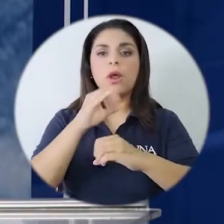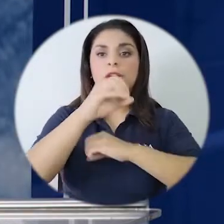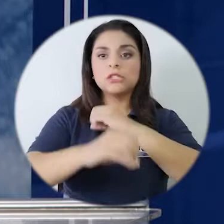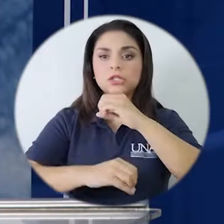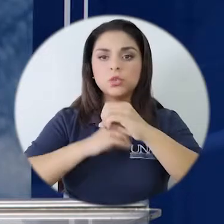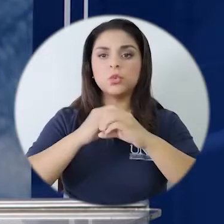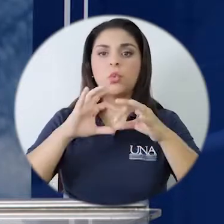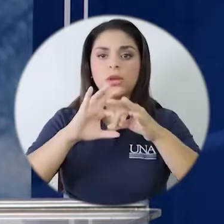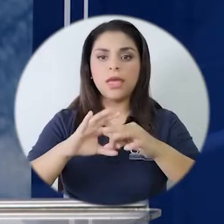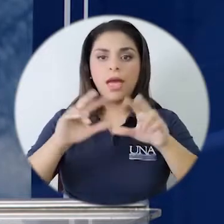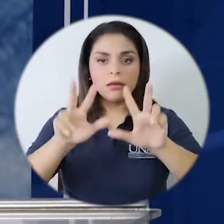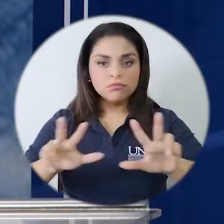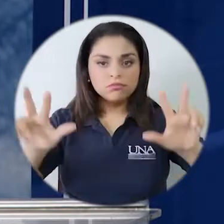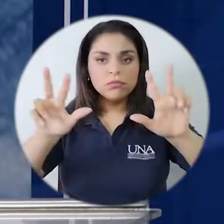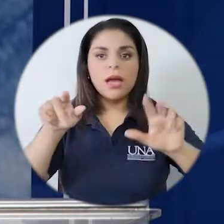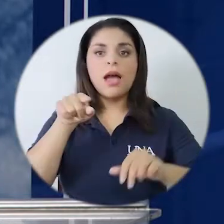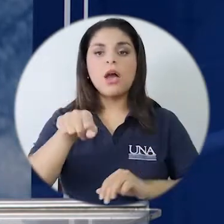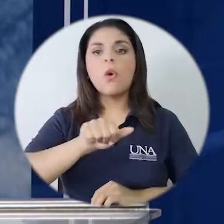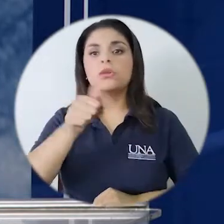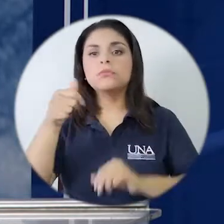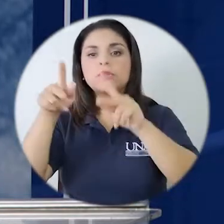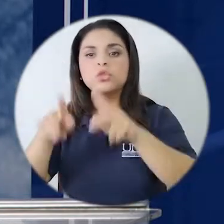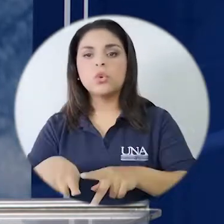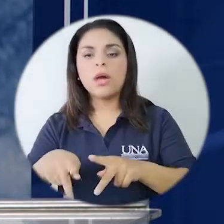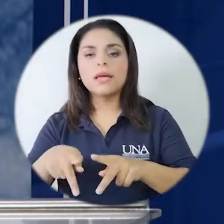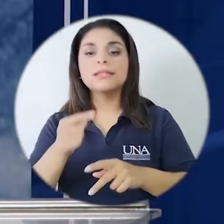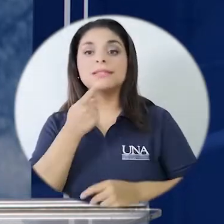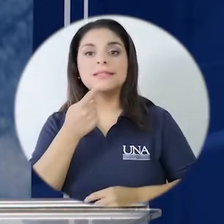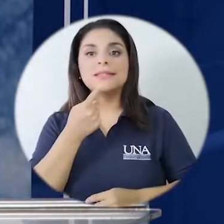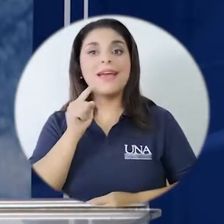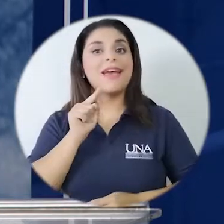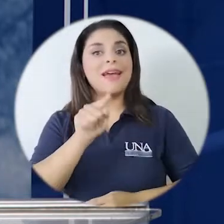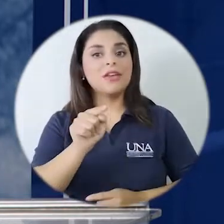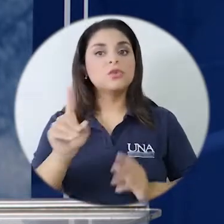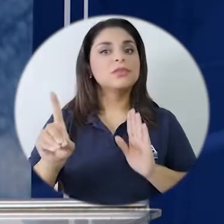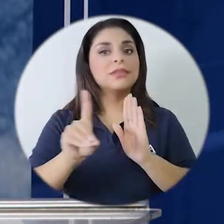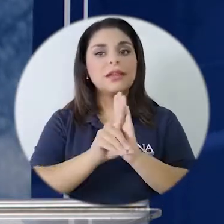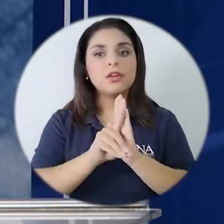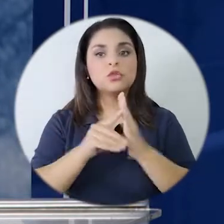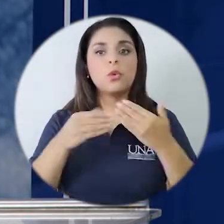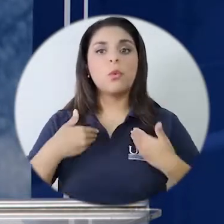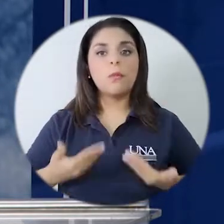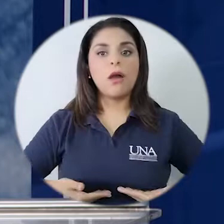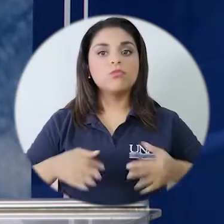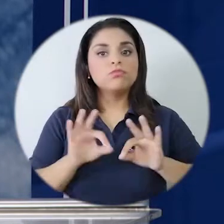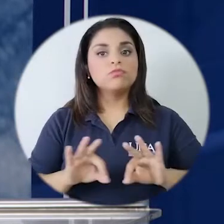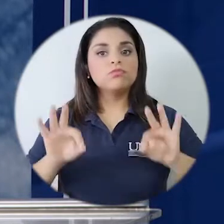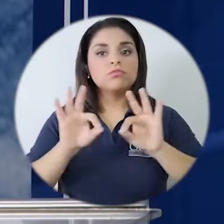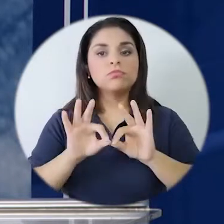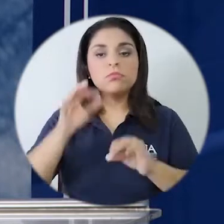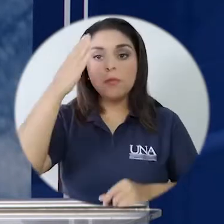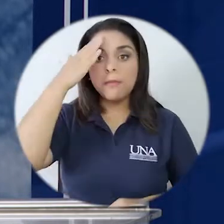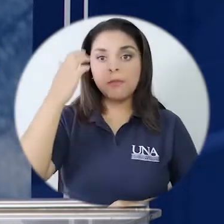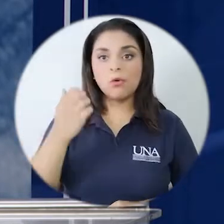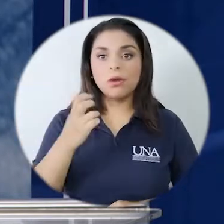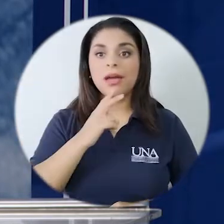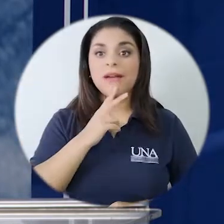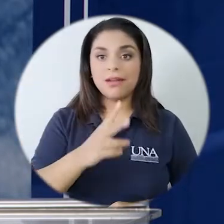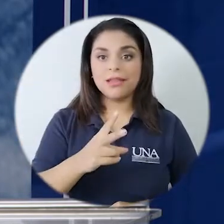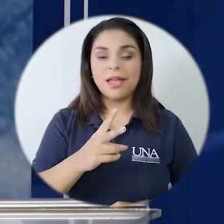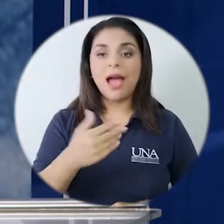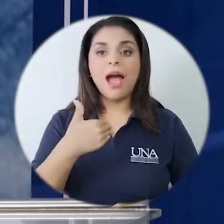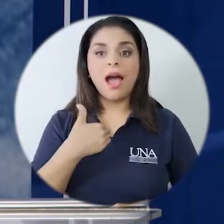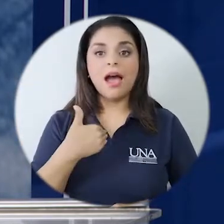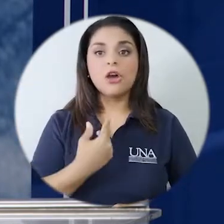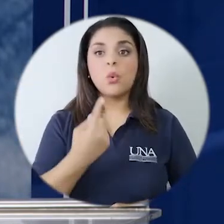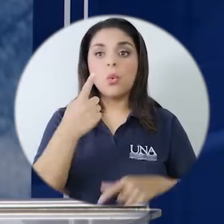y otros insisten en que sea catalogado como un derecho humano fundamental, porque definitivamente